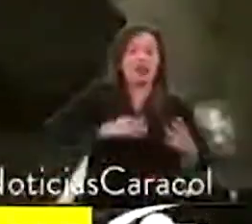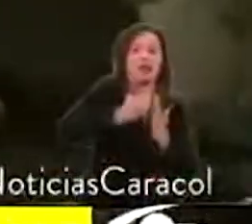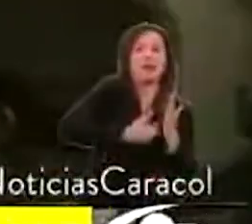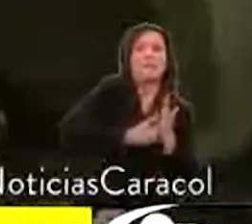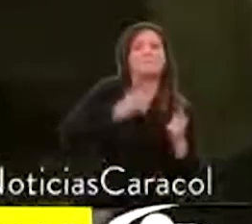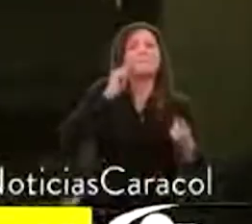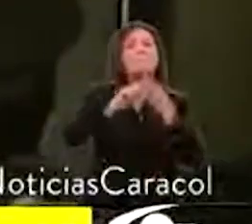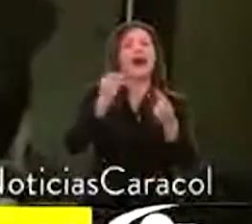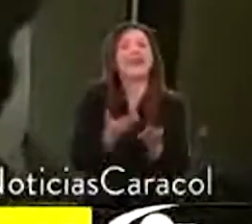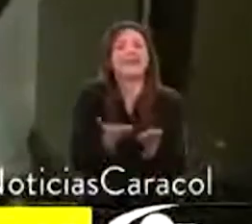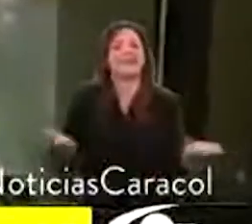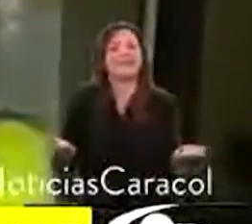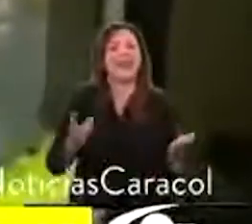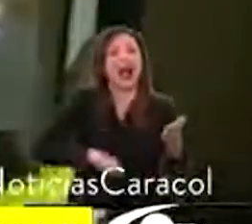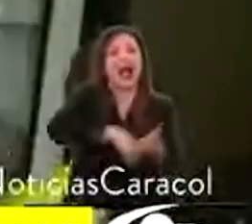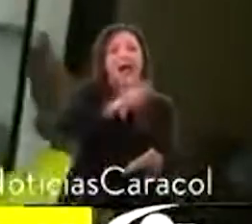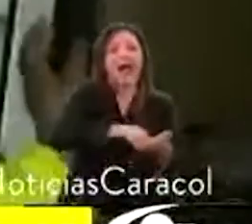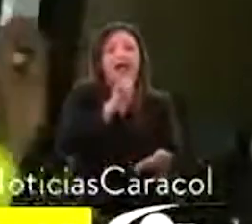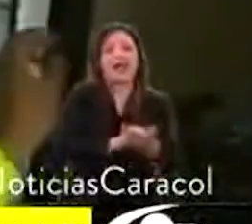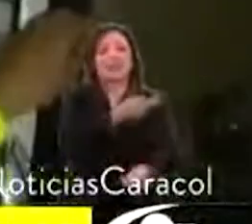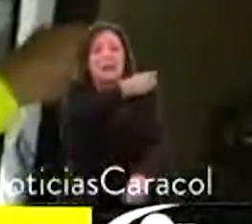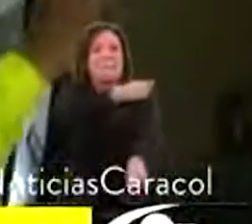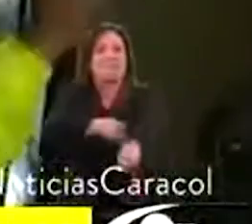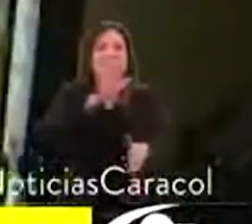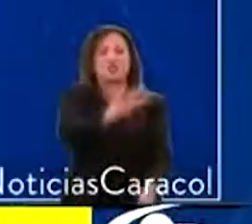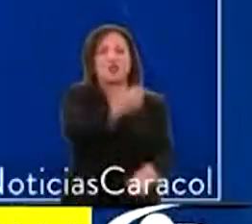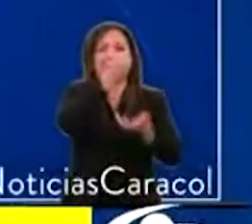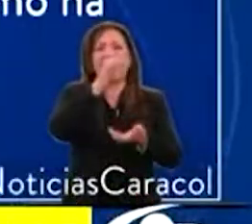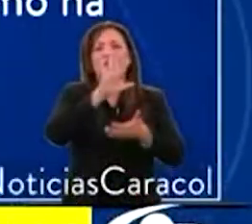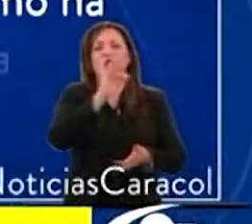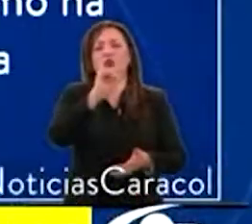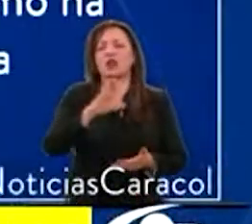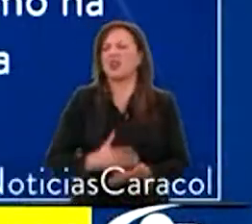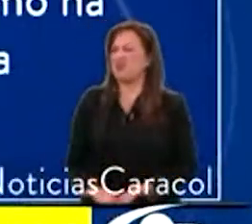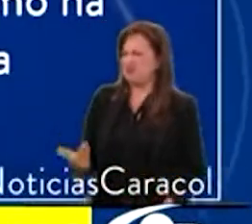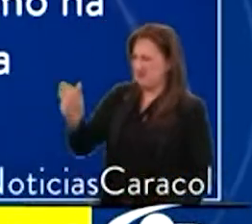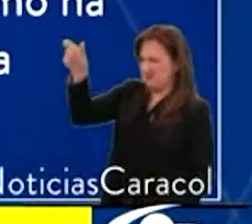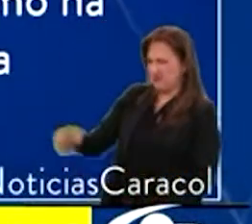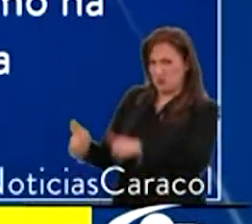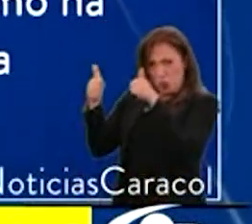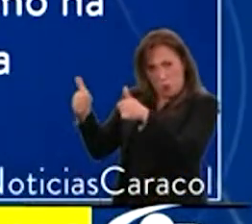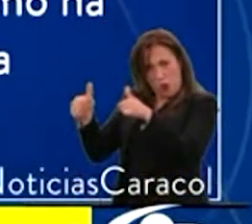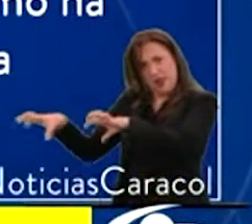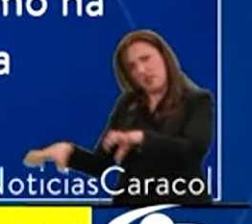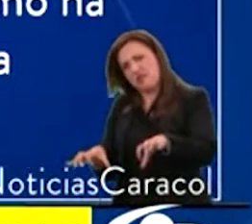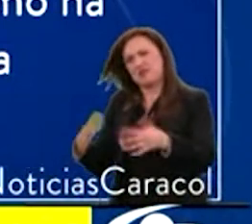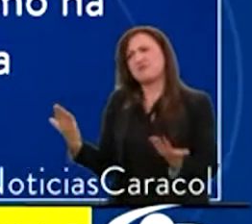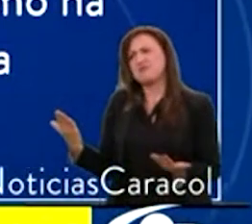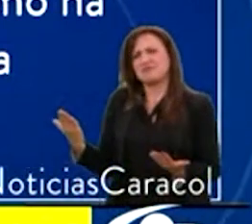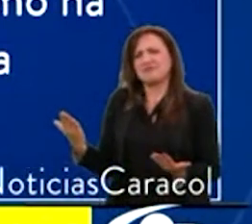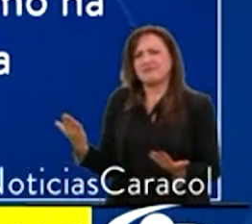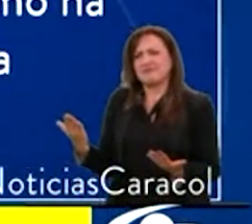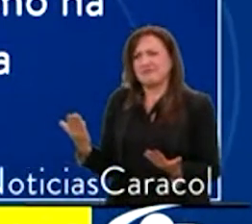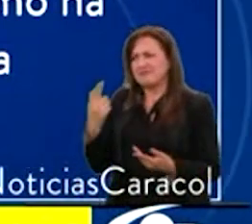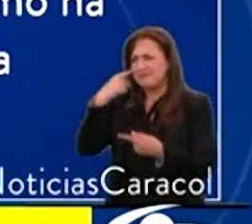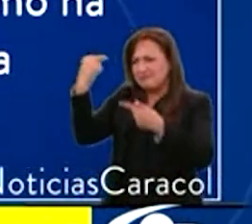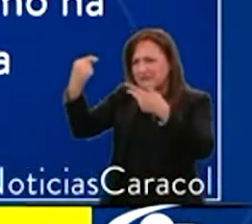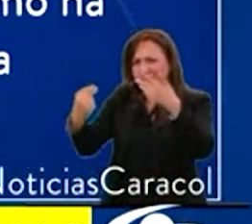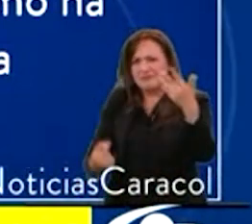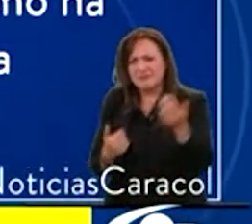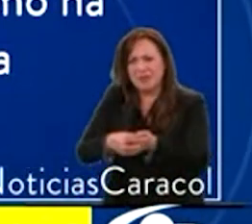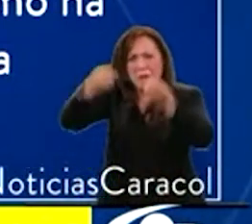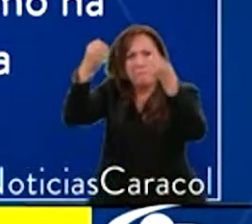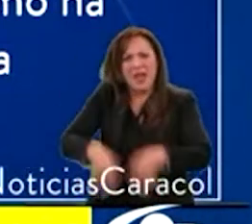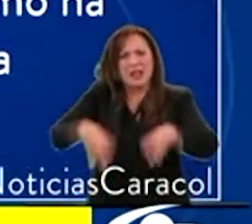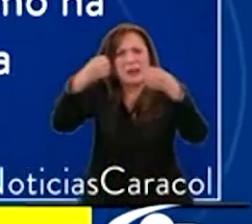pública y quedarse con el millonario contrato. ¿Cómo le voy a exigir a una persona buena conducta después de que se ha perdido toda esa cantidad de dinero?